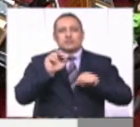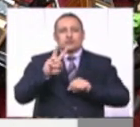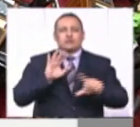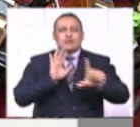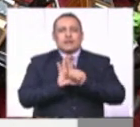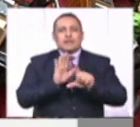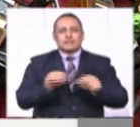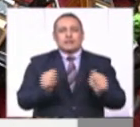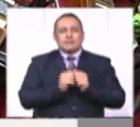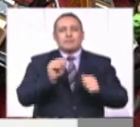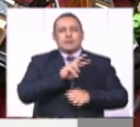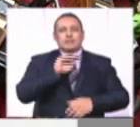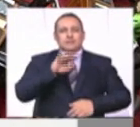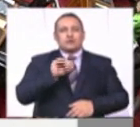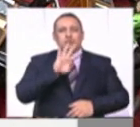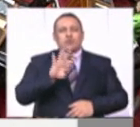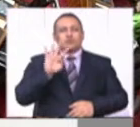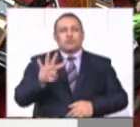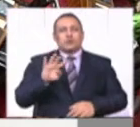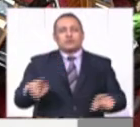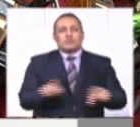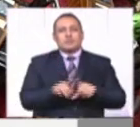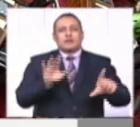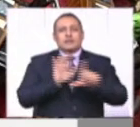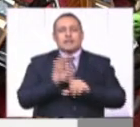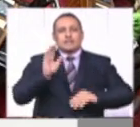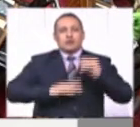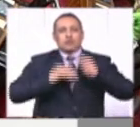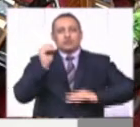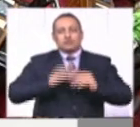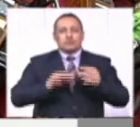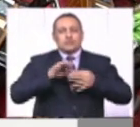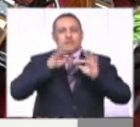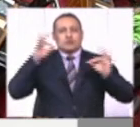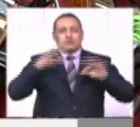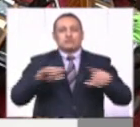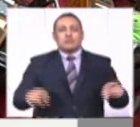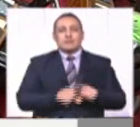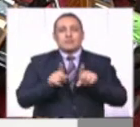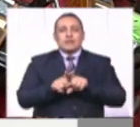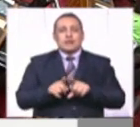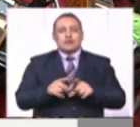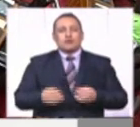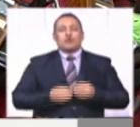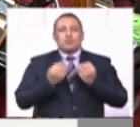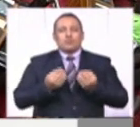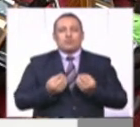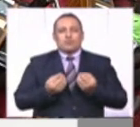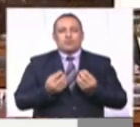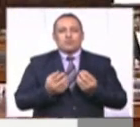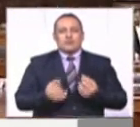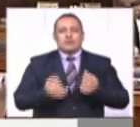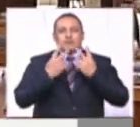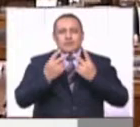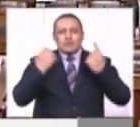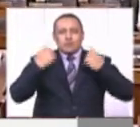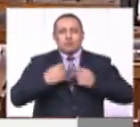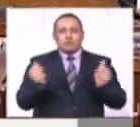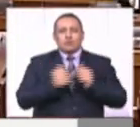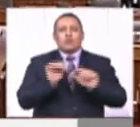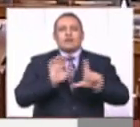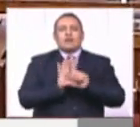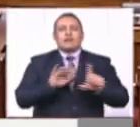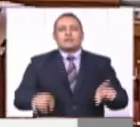Ley 25844 Ley de concesiones eléctricas también eh la la iniciativa